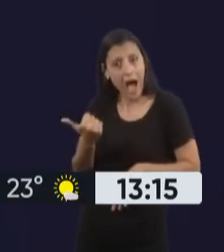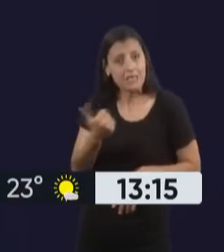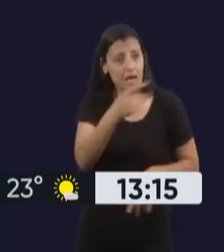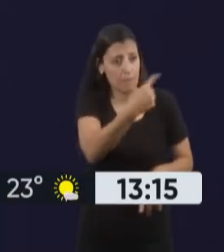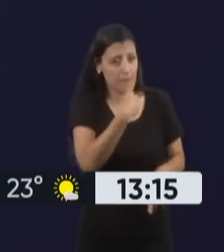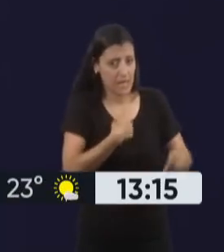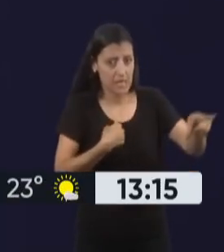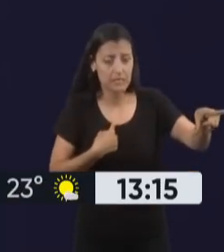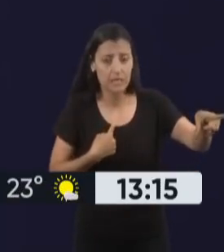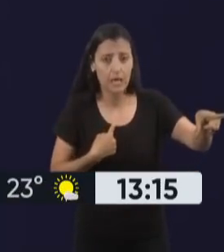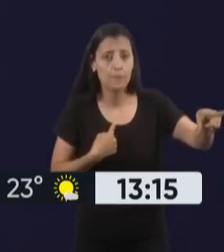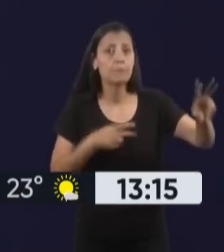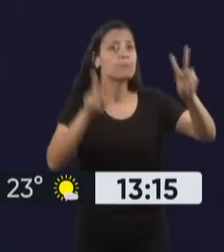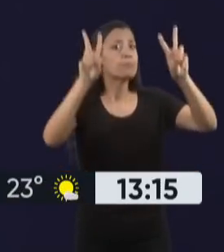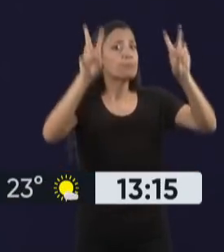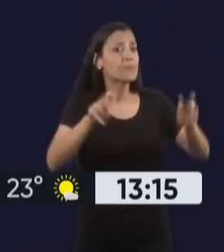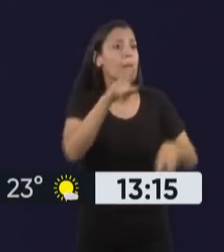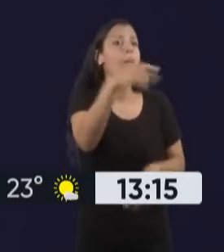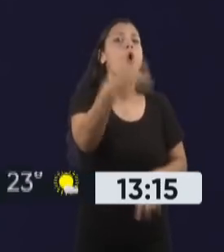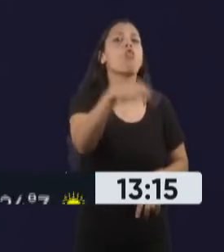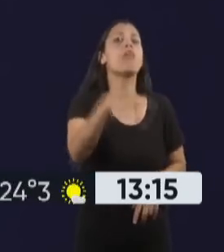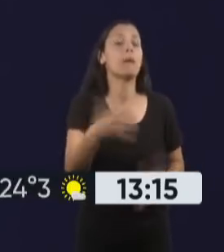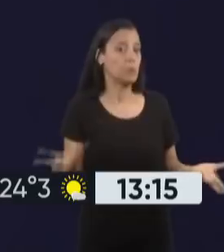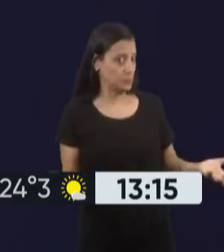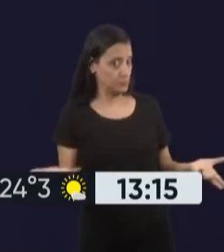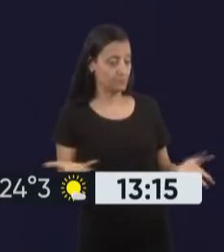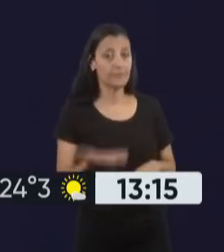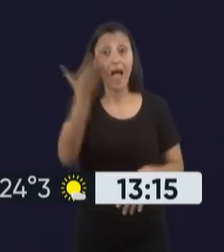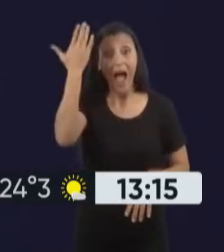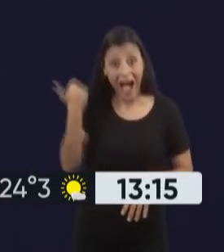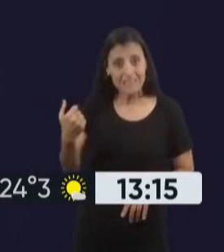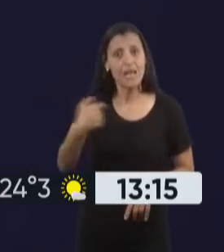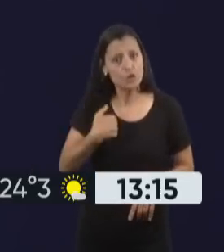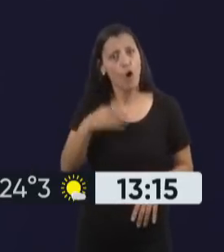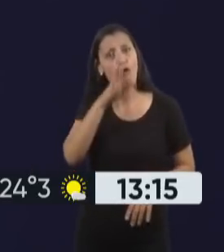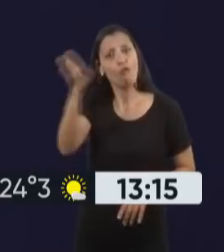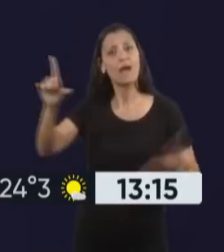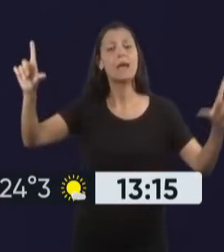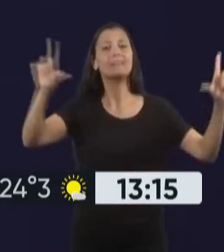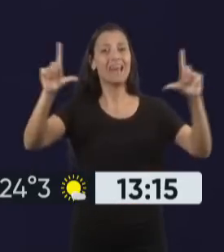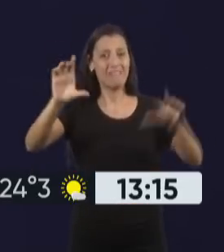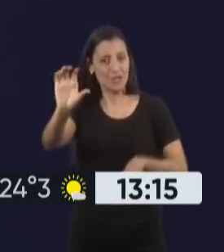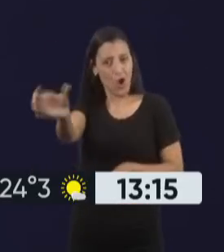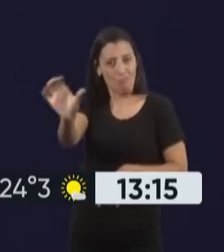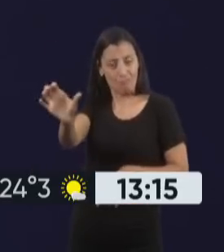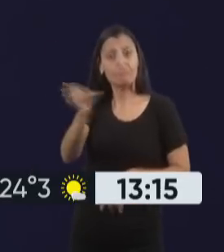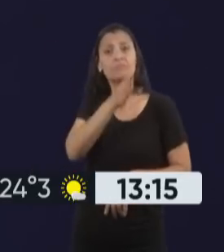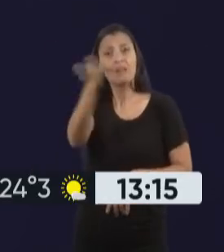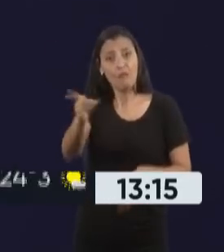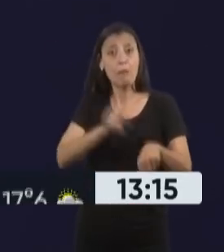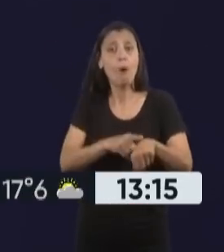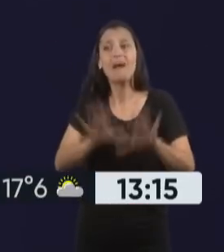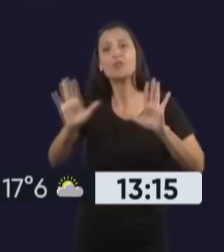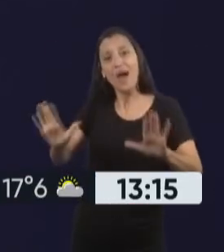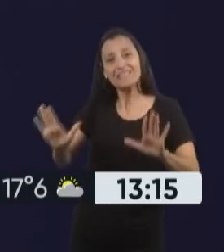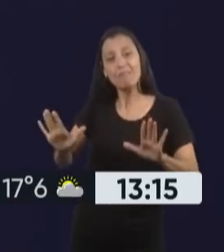dijiste, es un tema que debes seguir de cerca, y vos sabés que ayer justamente estaba en un programa de televisión y veo, mientras que